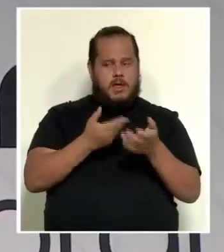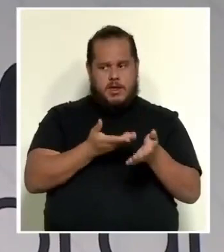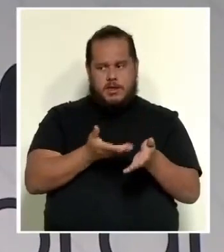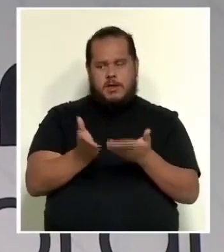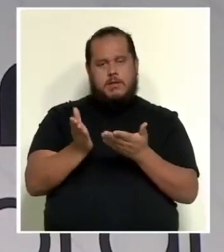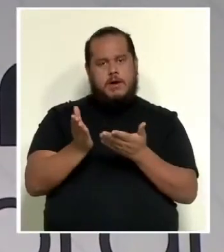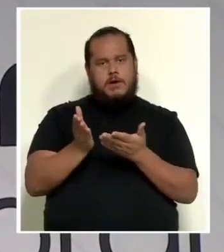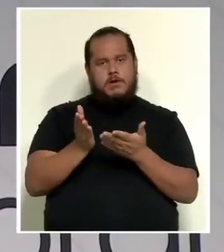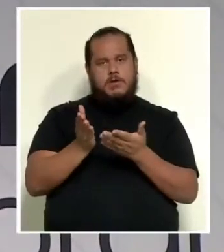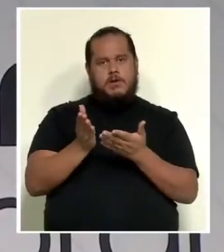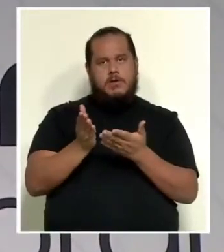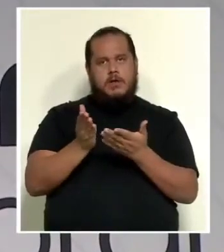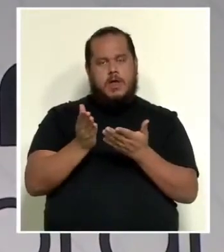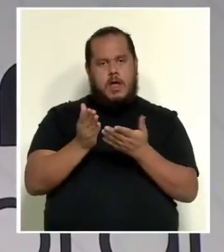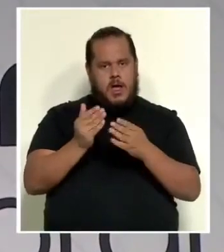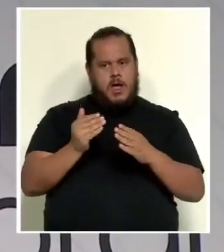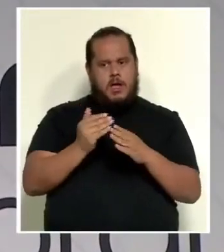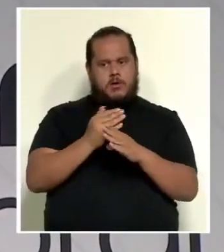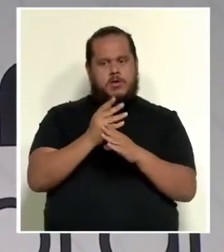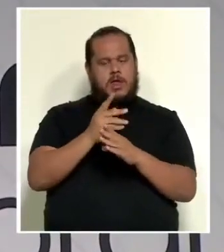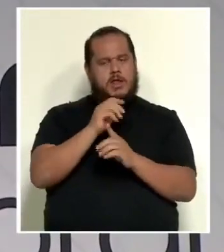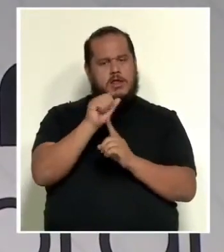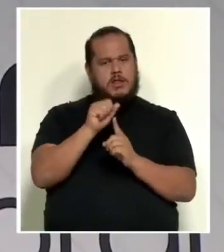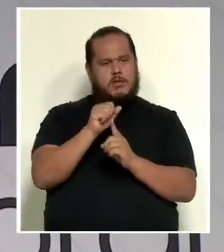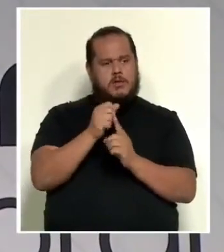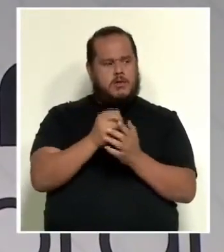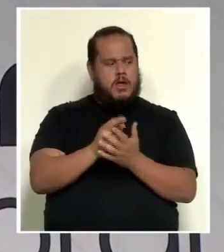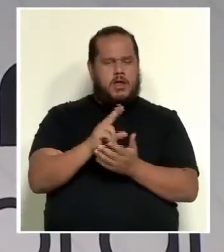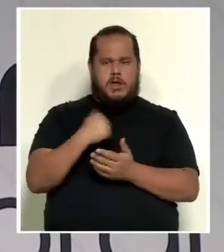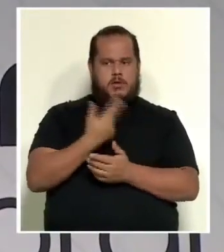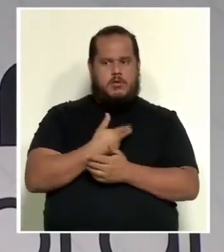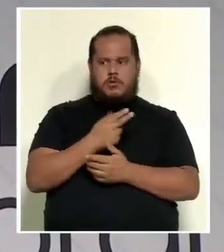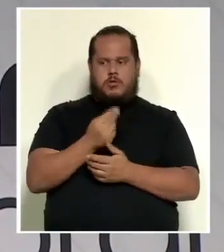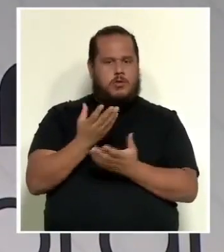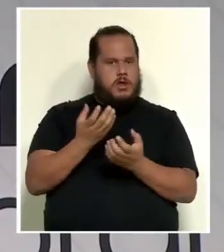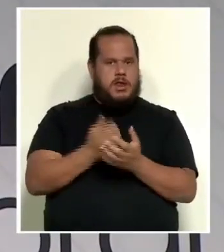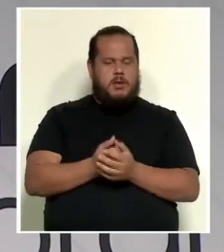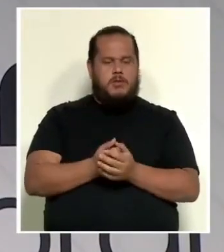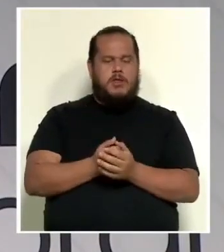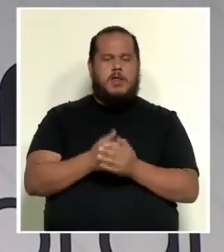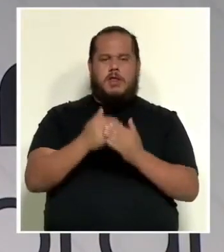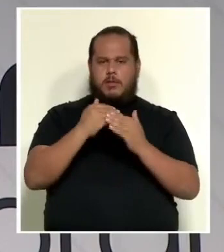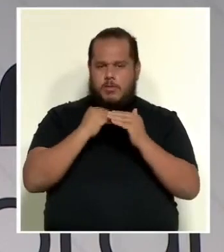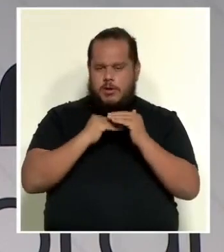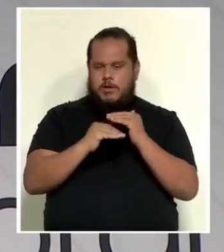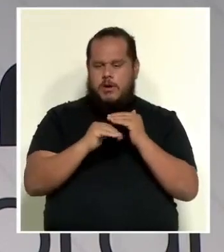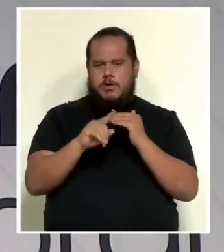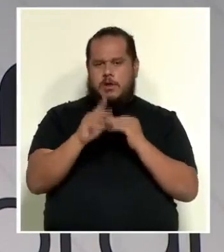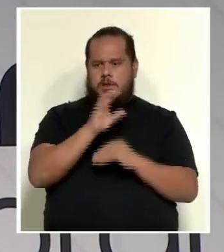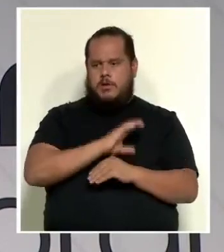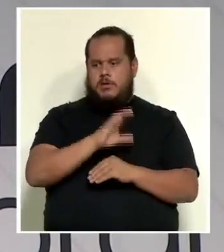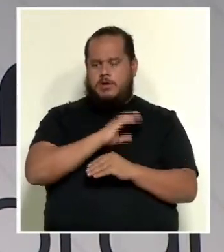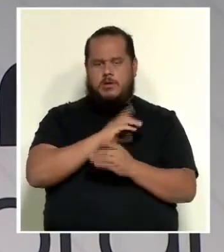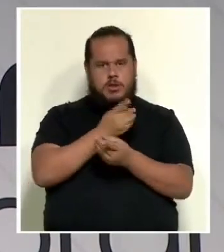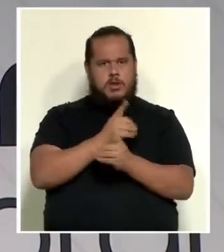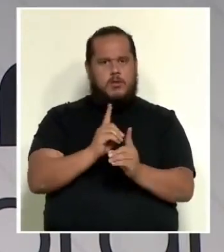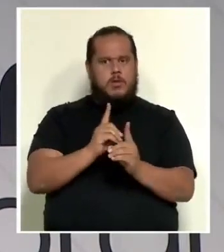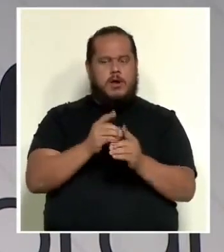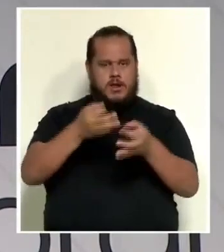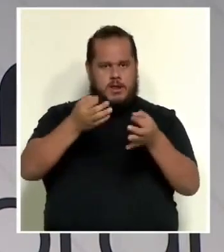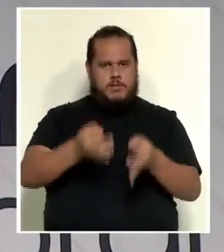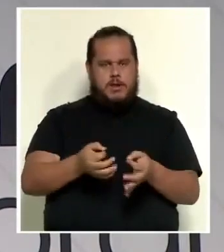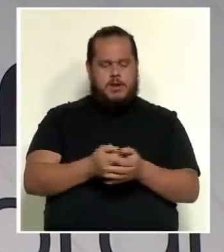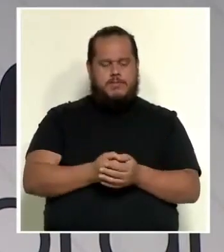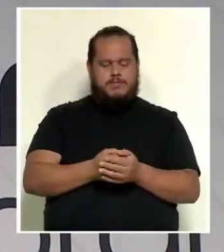llevarnos a cruzar ese umbral que no quisiéramos, ¿verdad? Estar por debajo de esta condición de democracia plena.